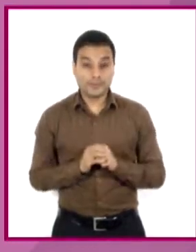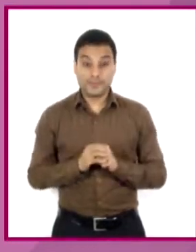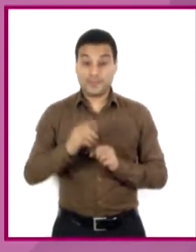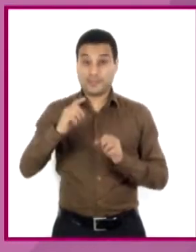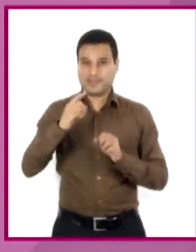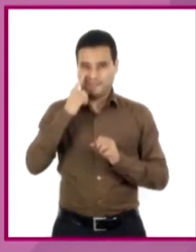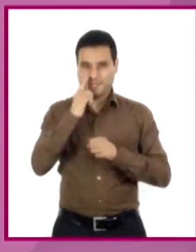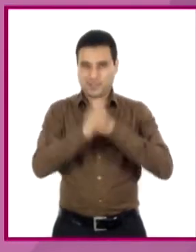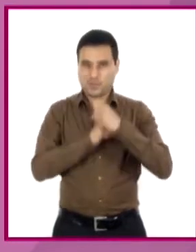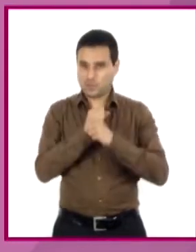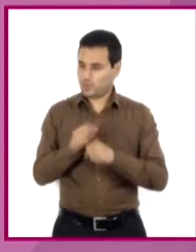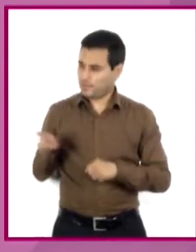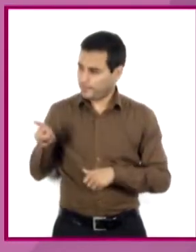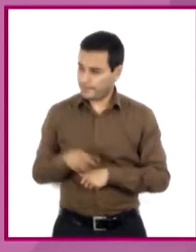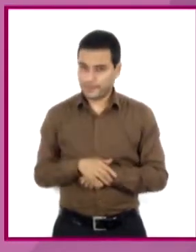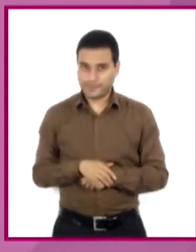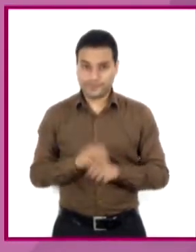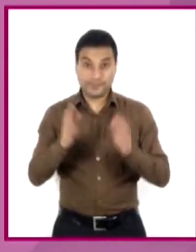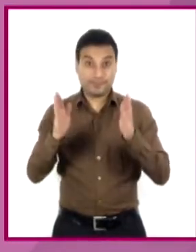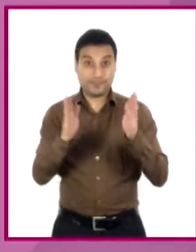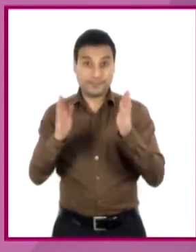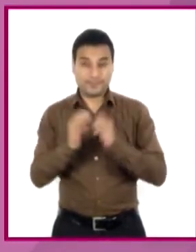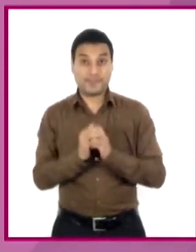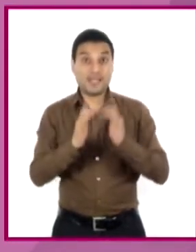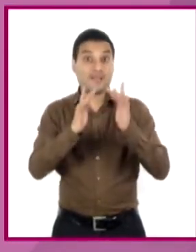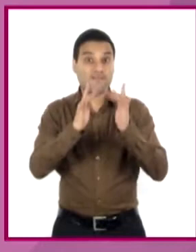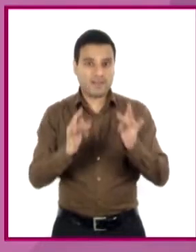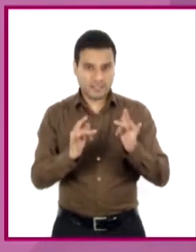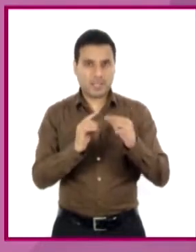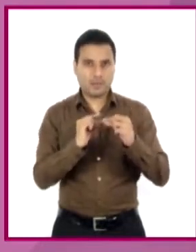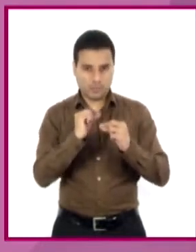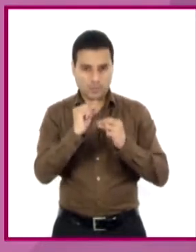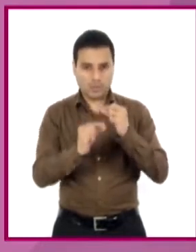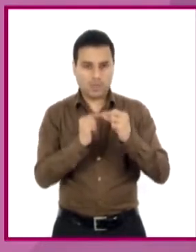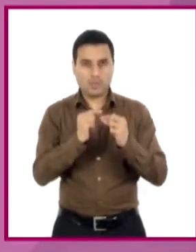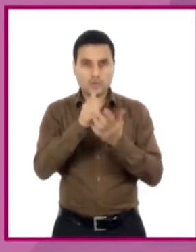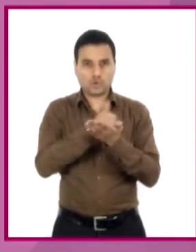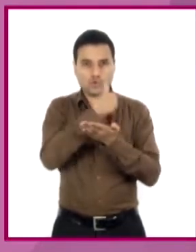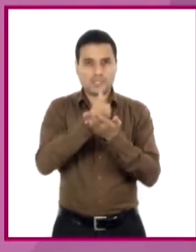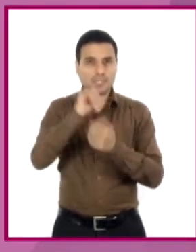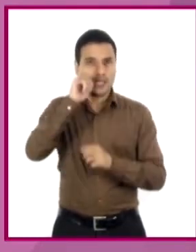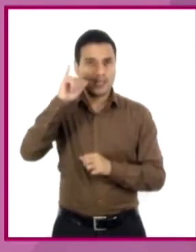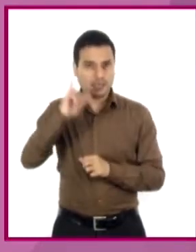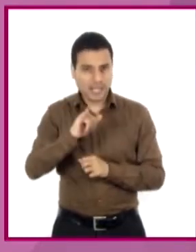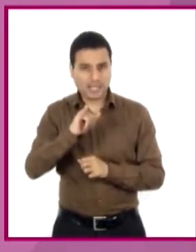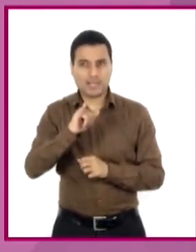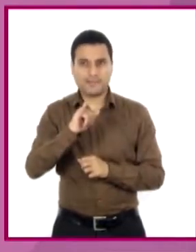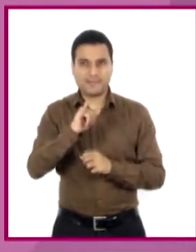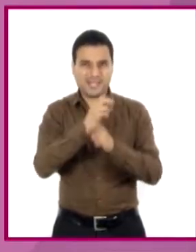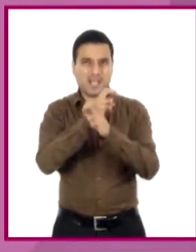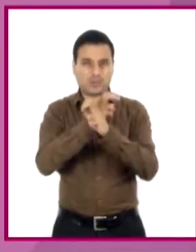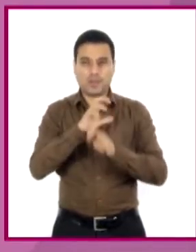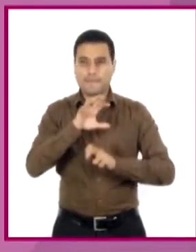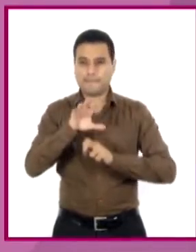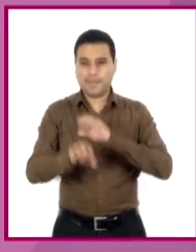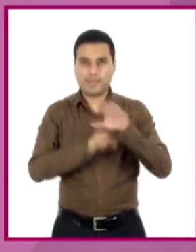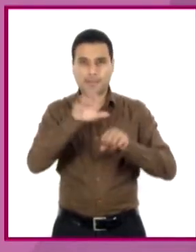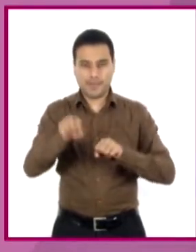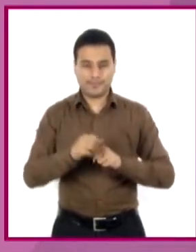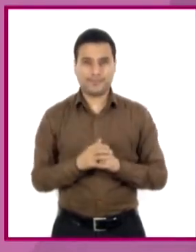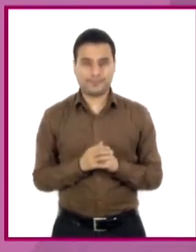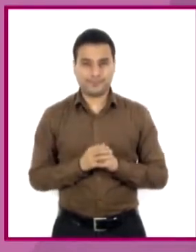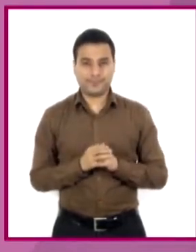y 1797, Francia se expandió por varias ciudades italianas y del Imperio Austriaco.